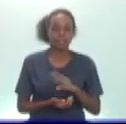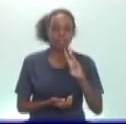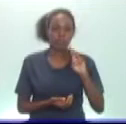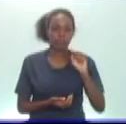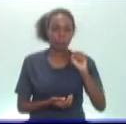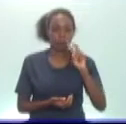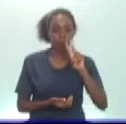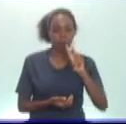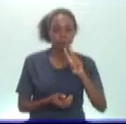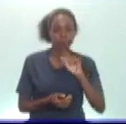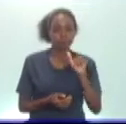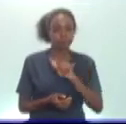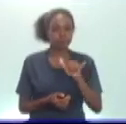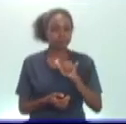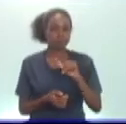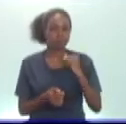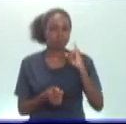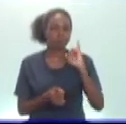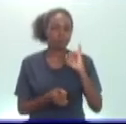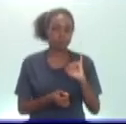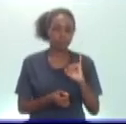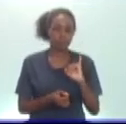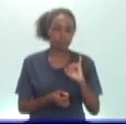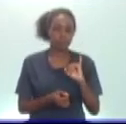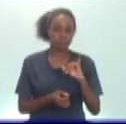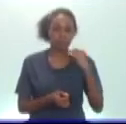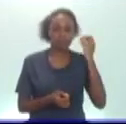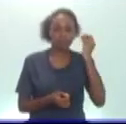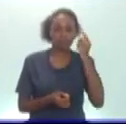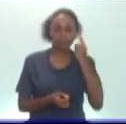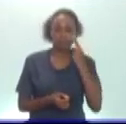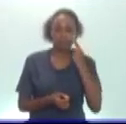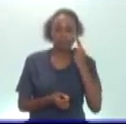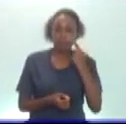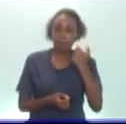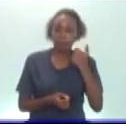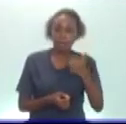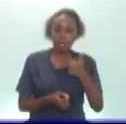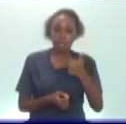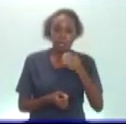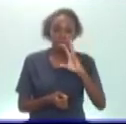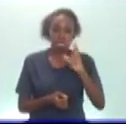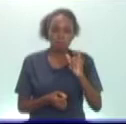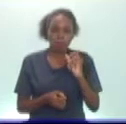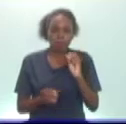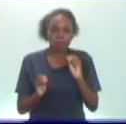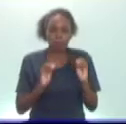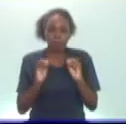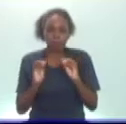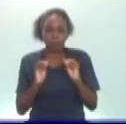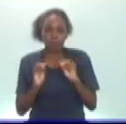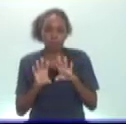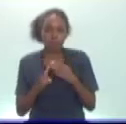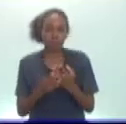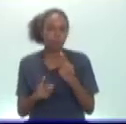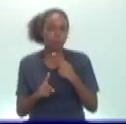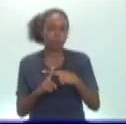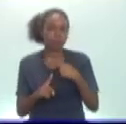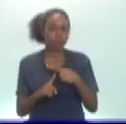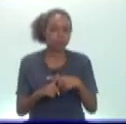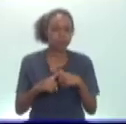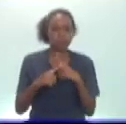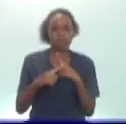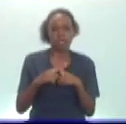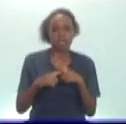Yo quiero insistir en la colocación de los números. Muchas veces operamos y resolvemos ejercicios y multiplicamos, adicionamos